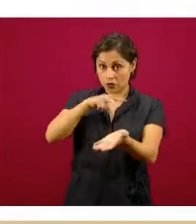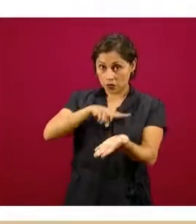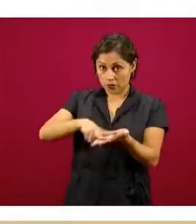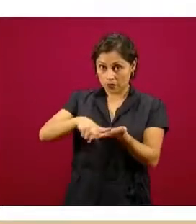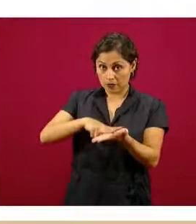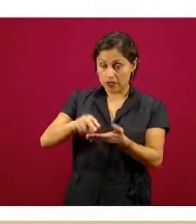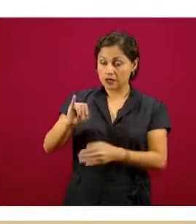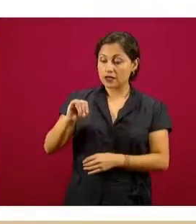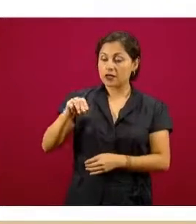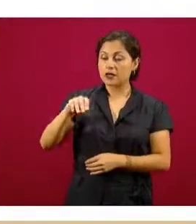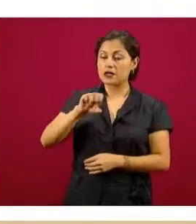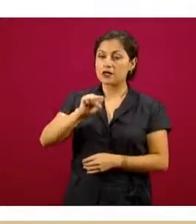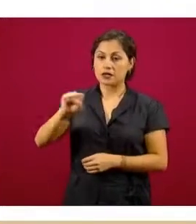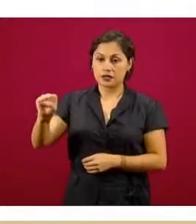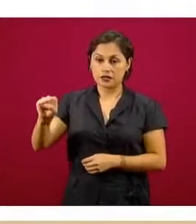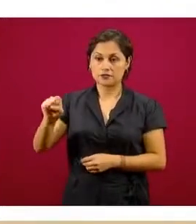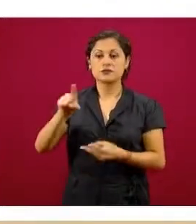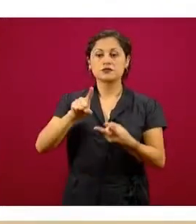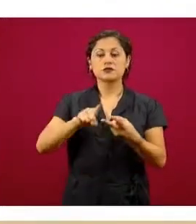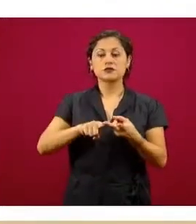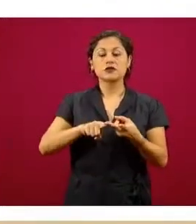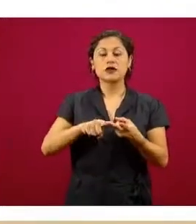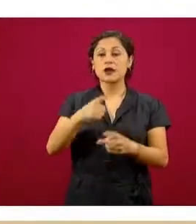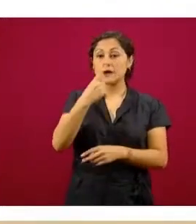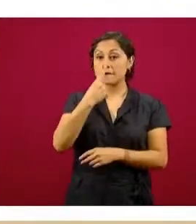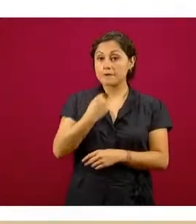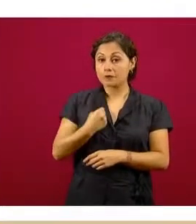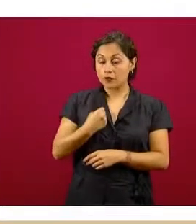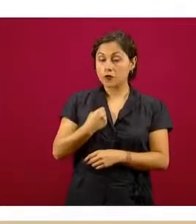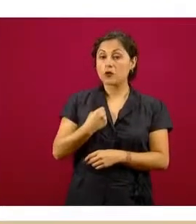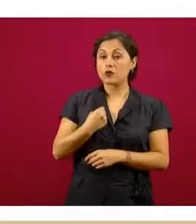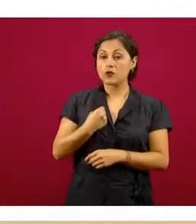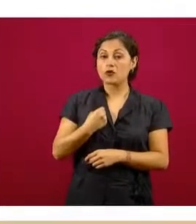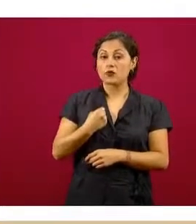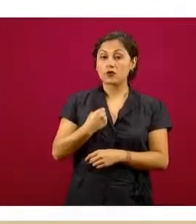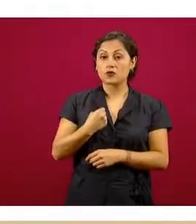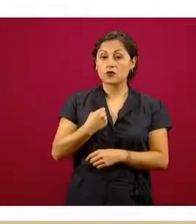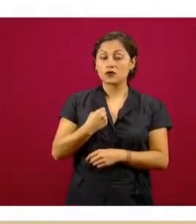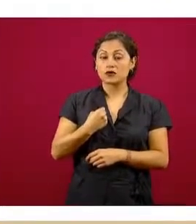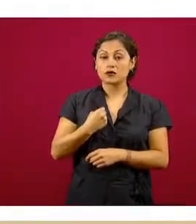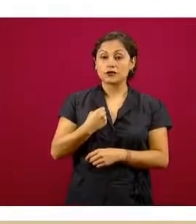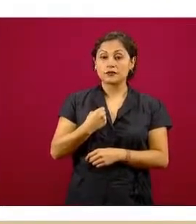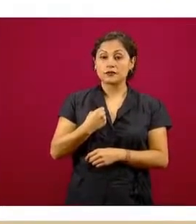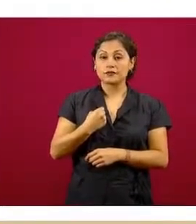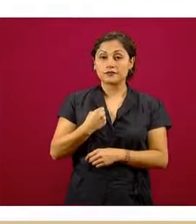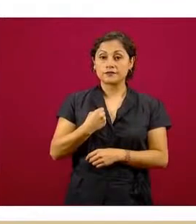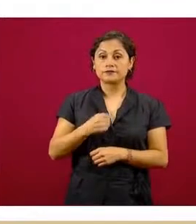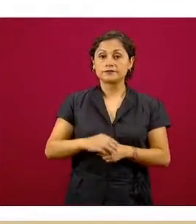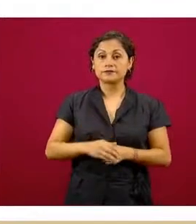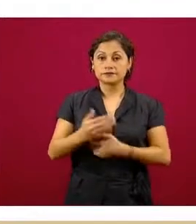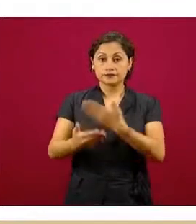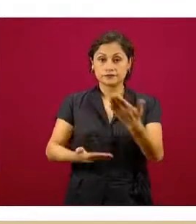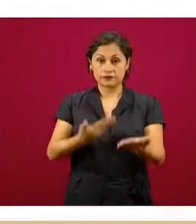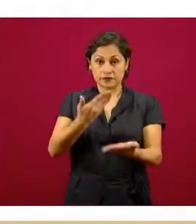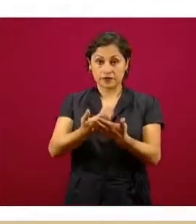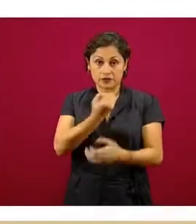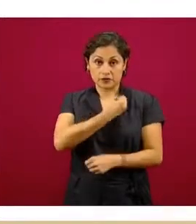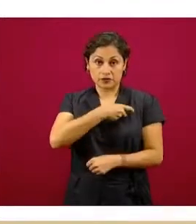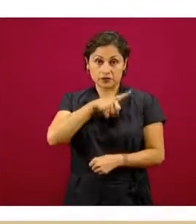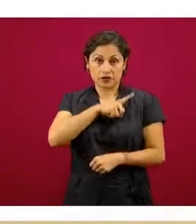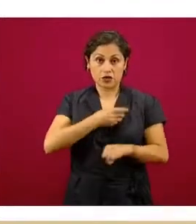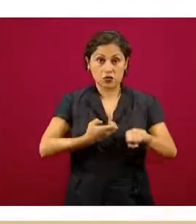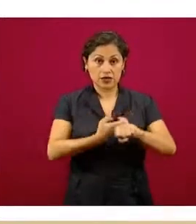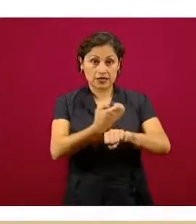al Instituto Mexicano del Seguro Social, en el color rojo oscuro guinda está precisamente representado los servicios de salud